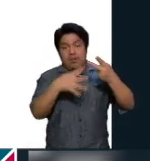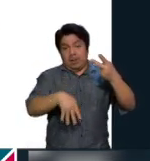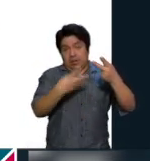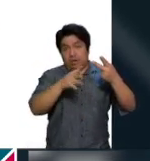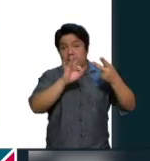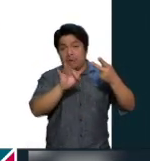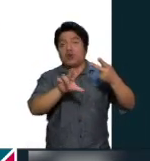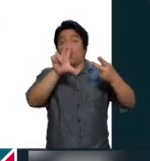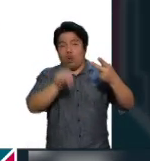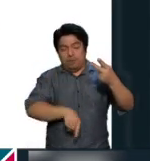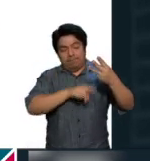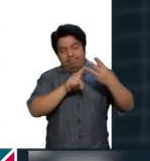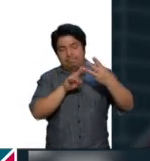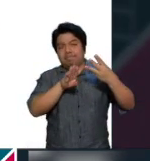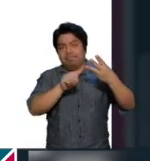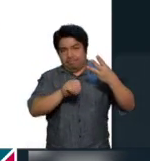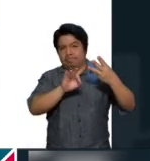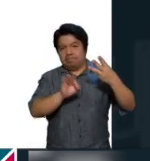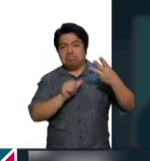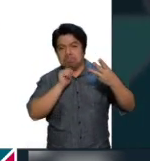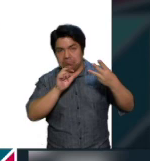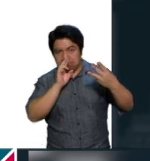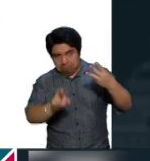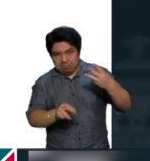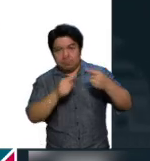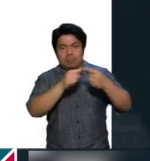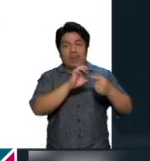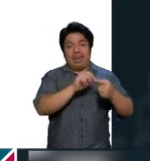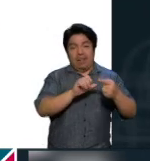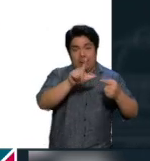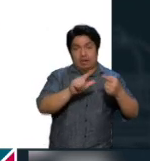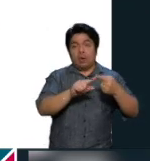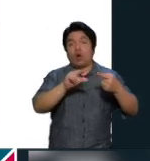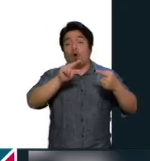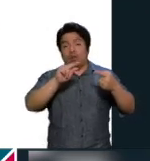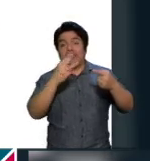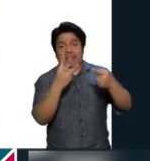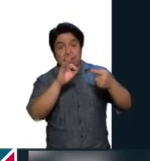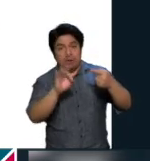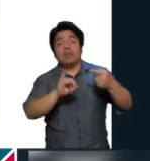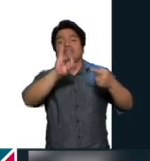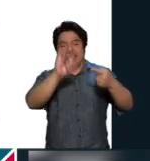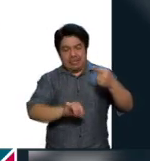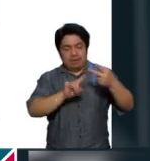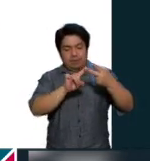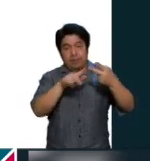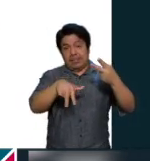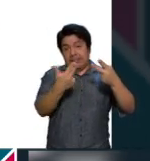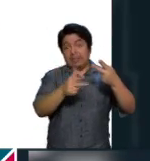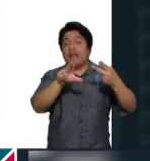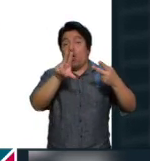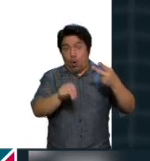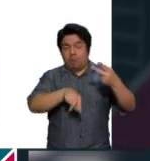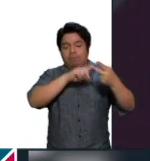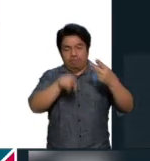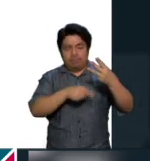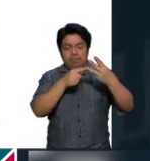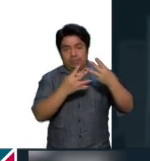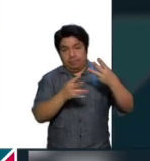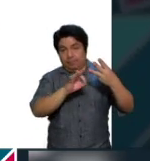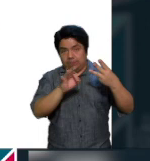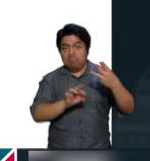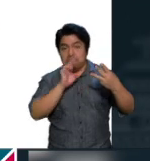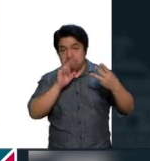14% por el no y 9% que no contestó. Encol 83% por el sí, 13% por el no y 4% que